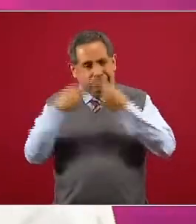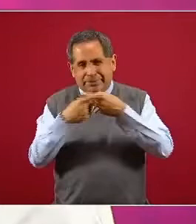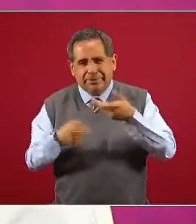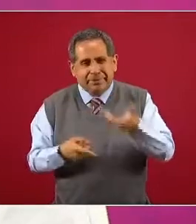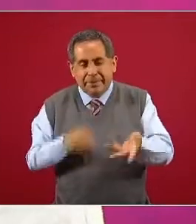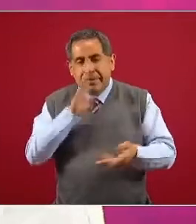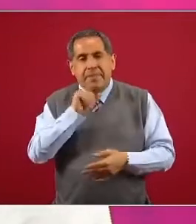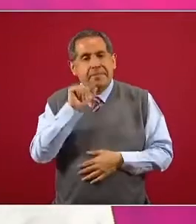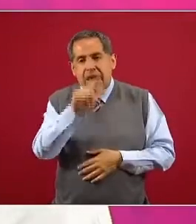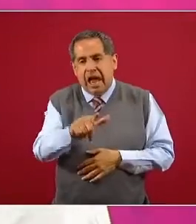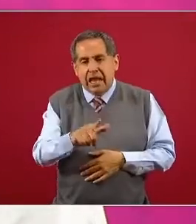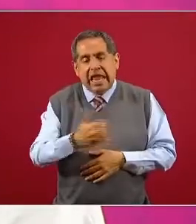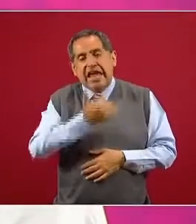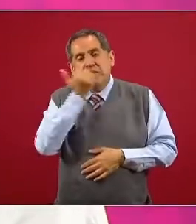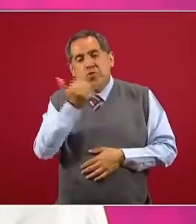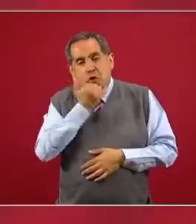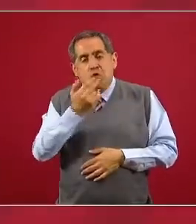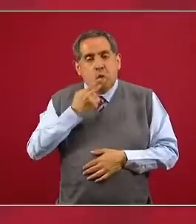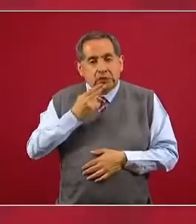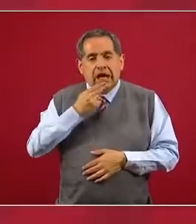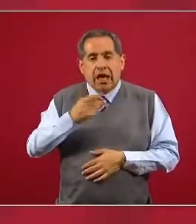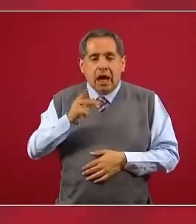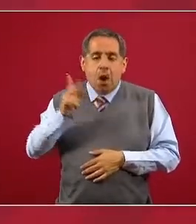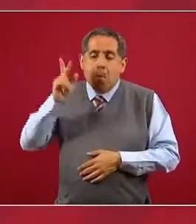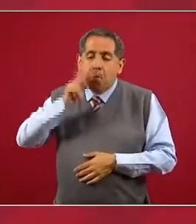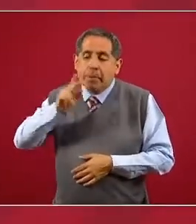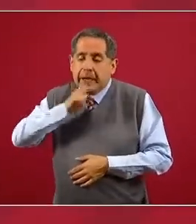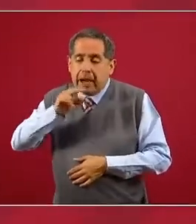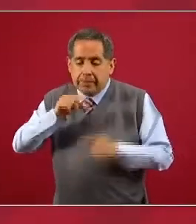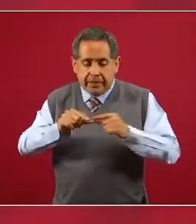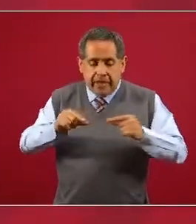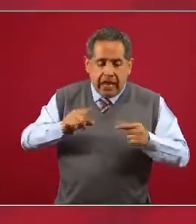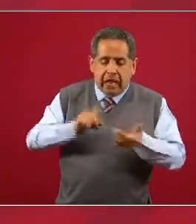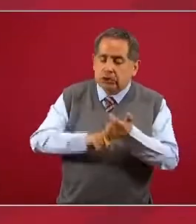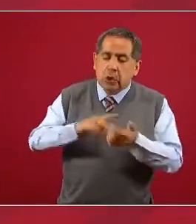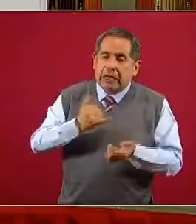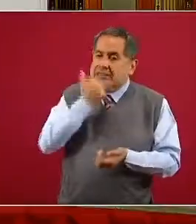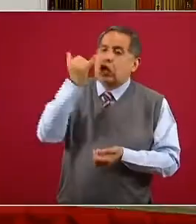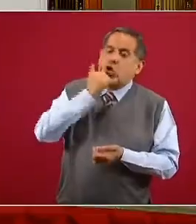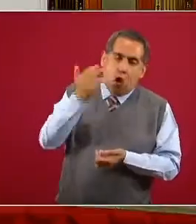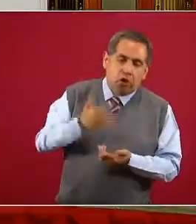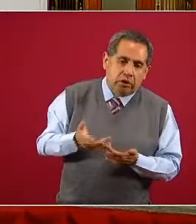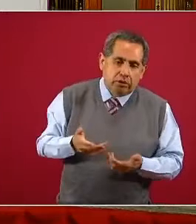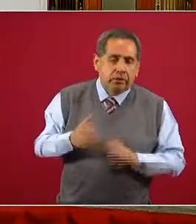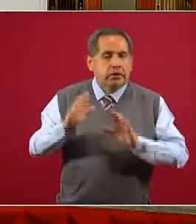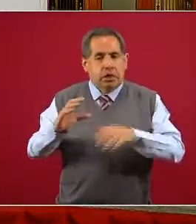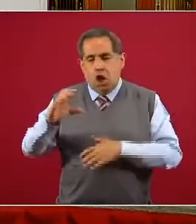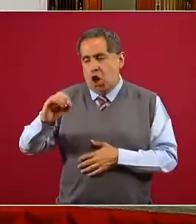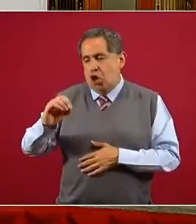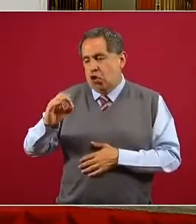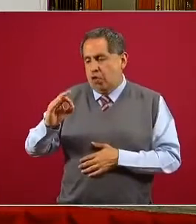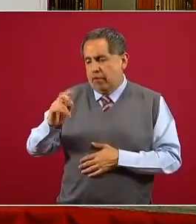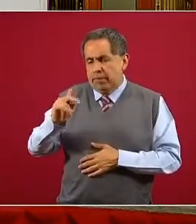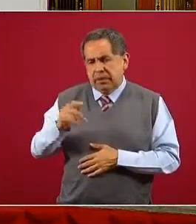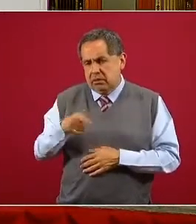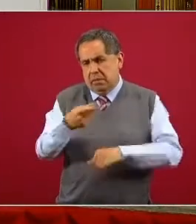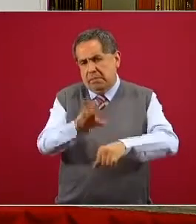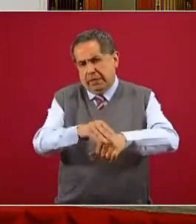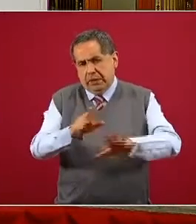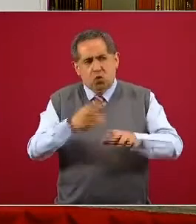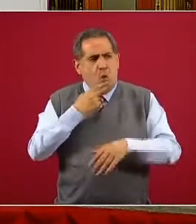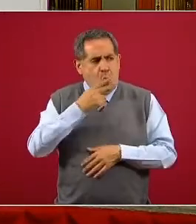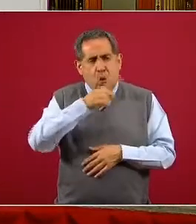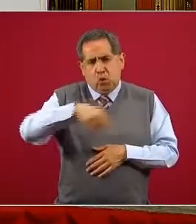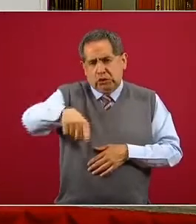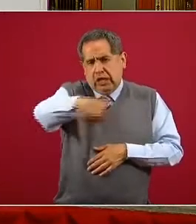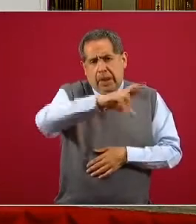una interpretación errónea de cómo funcionan las pruebas rápidas. Entonces, COFEPRIS las autorizó, las puede usar alguna